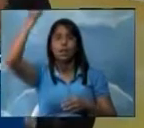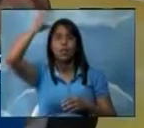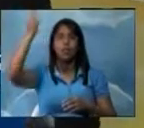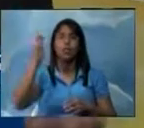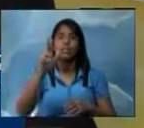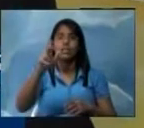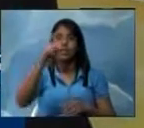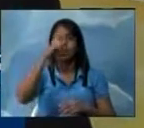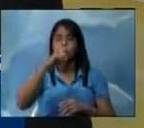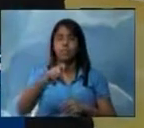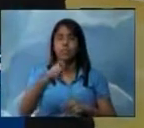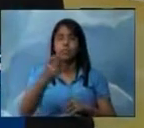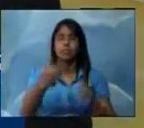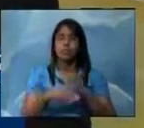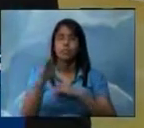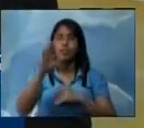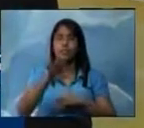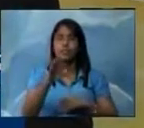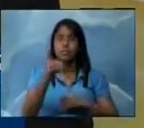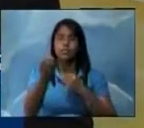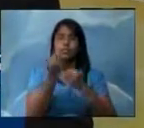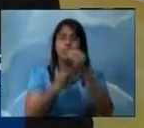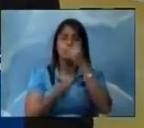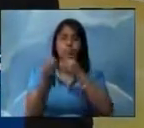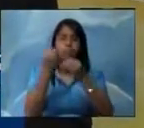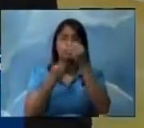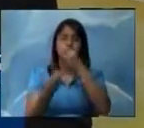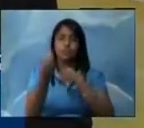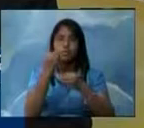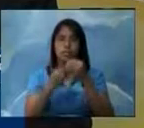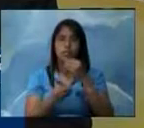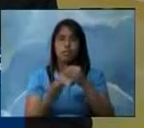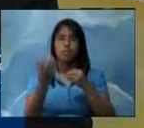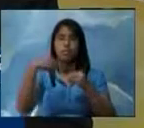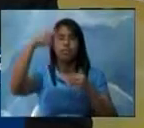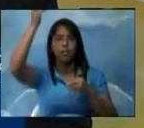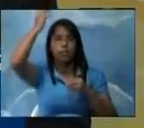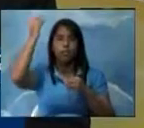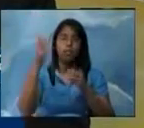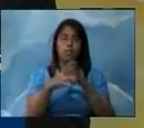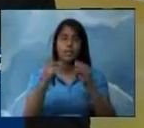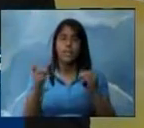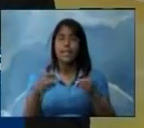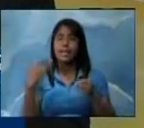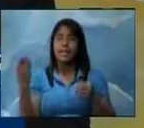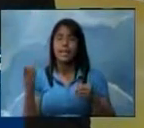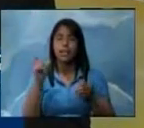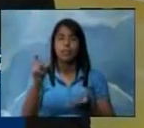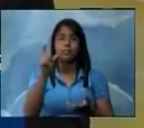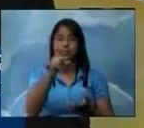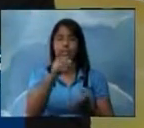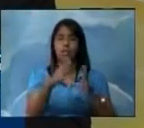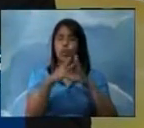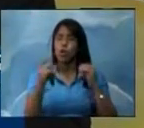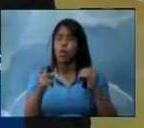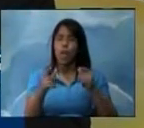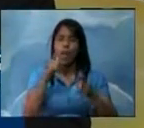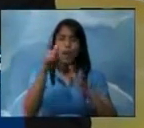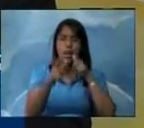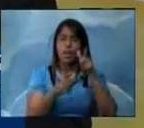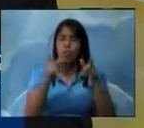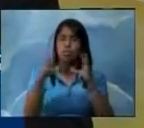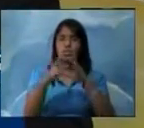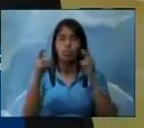Durante 3 años les iban a estar dando la comida del rey, la bebida del rey, y que les enseñase toda lengua,